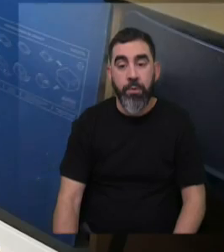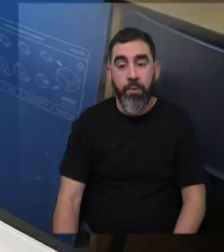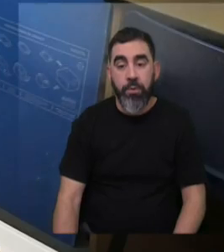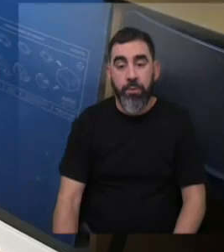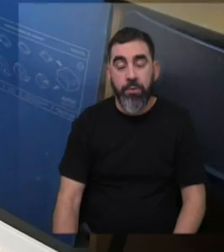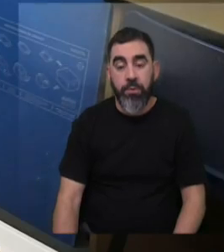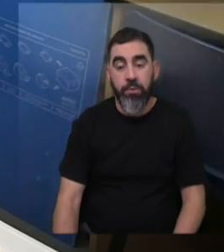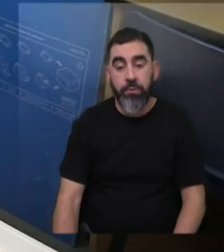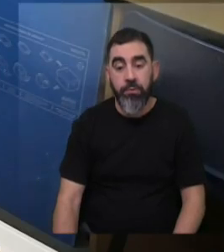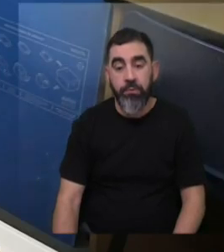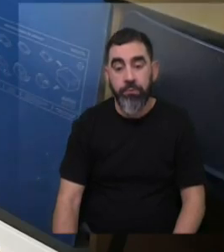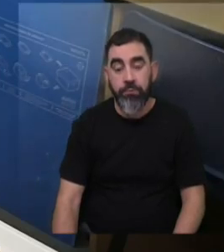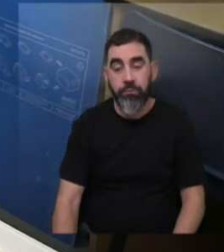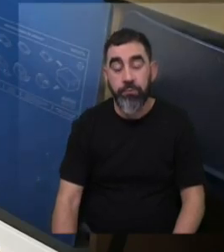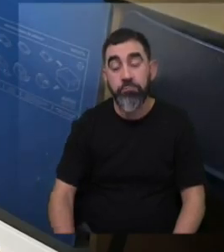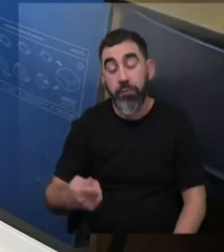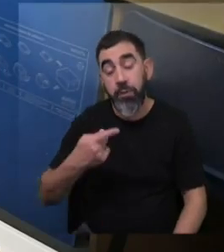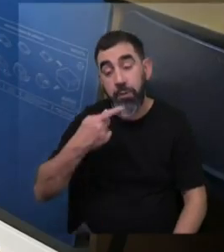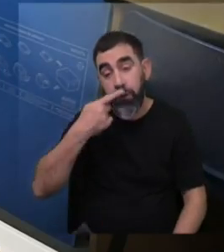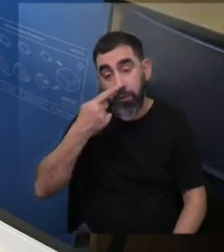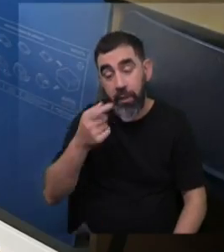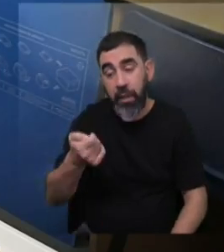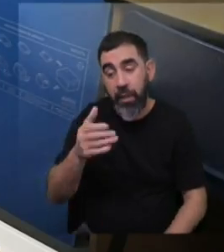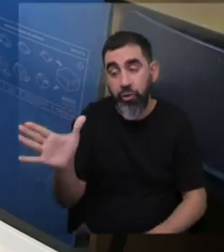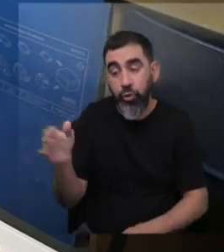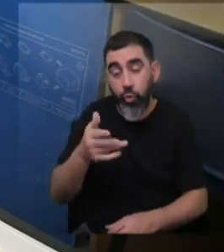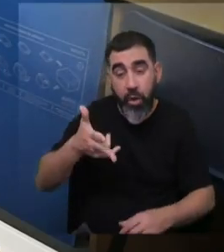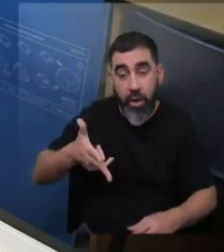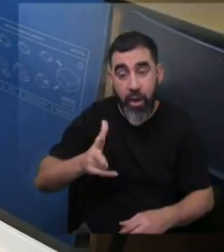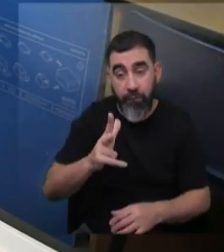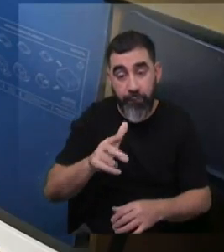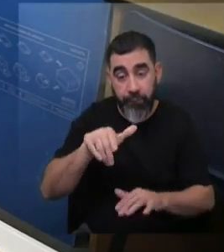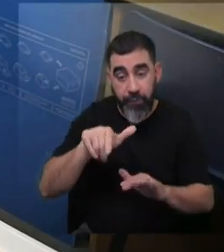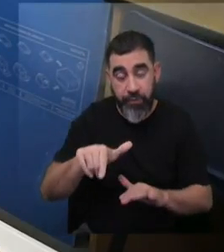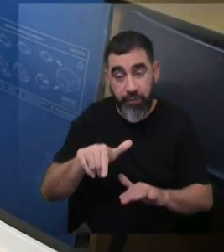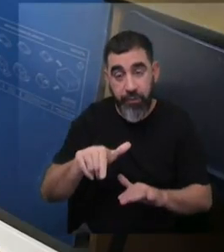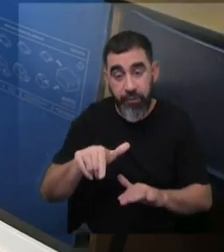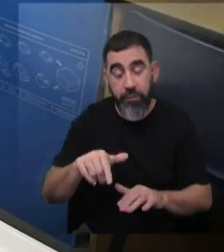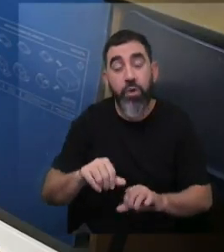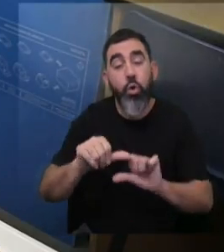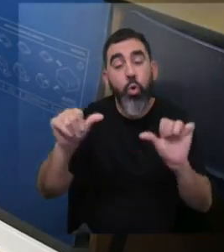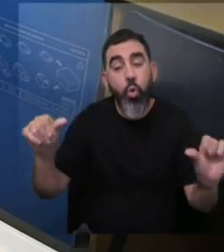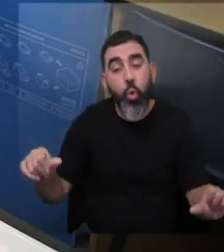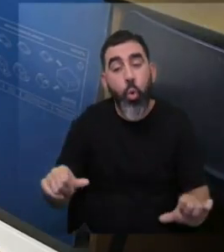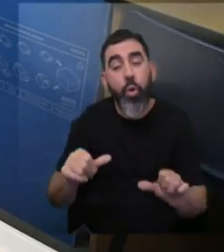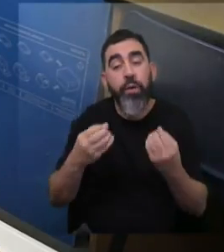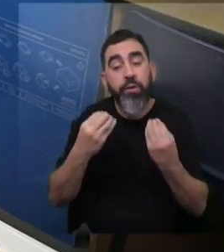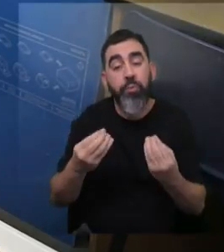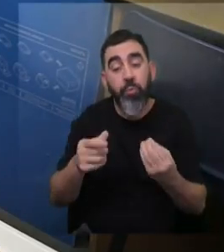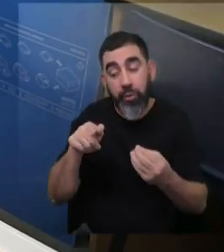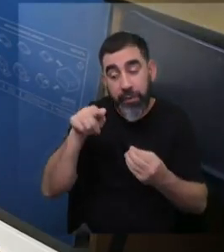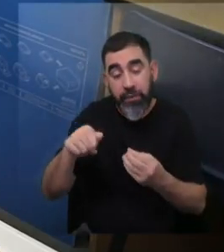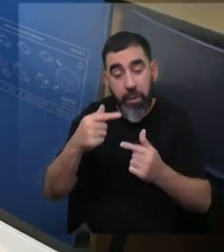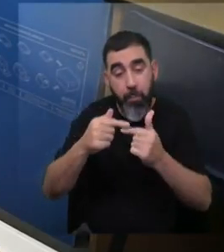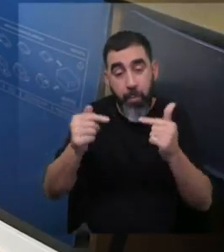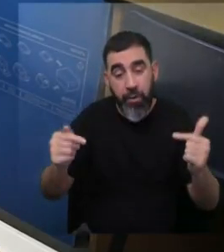Esto es algo muy interesante. Casi todas las fechas que hemos obtenido las hemos hecho con este